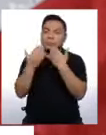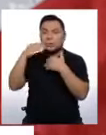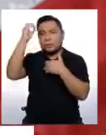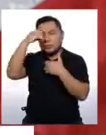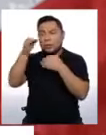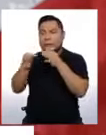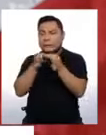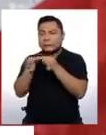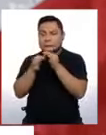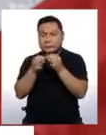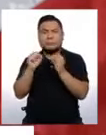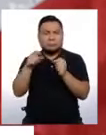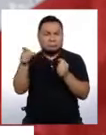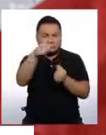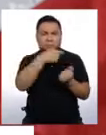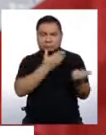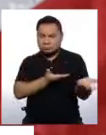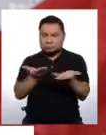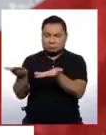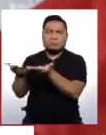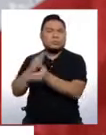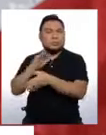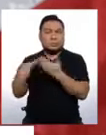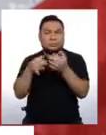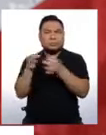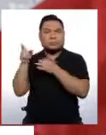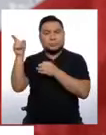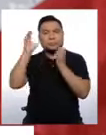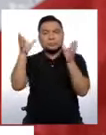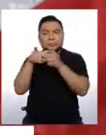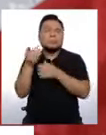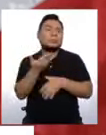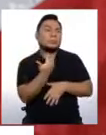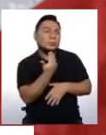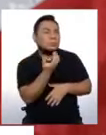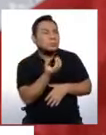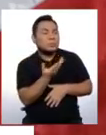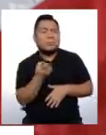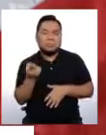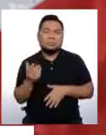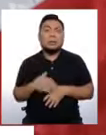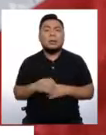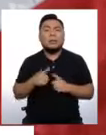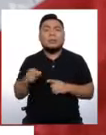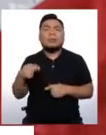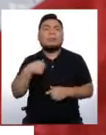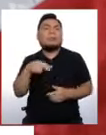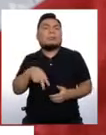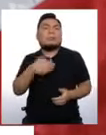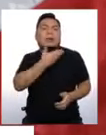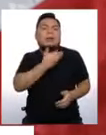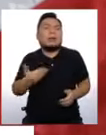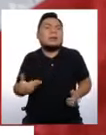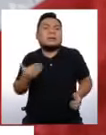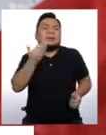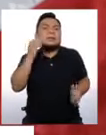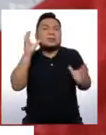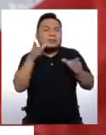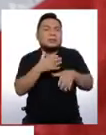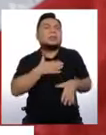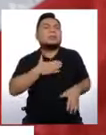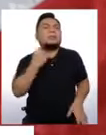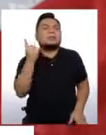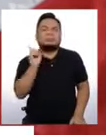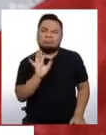especializadas como corresponde bastante célebres y acá no se trata de protagonismo si lo hace el ejecutivo o lo hace